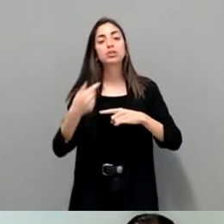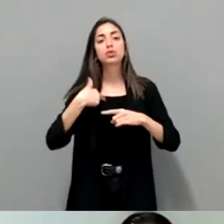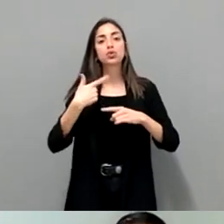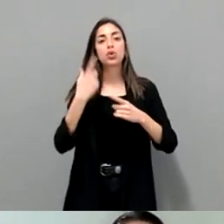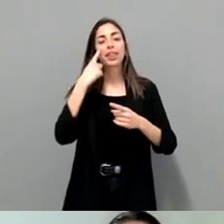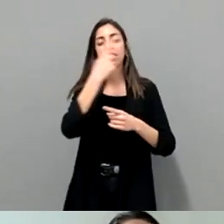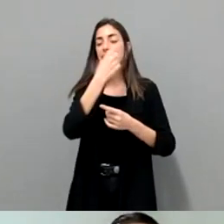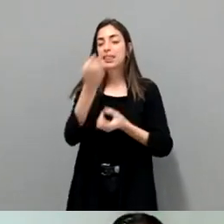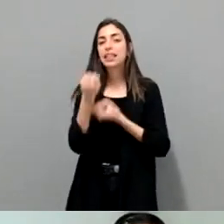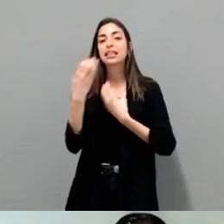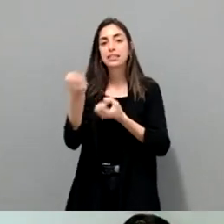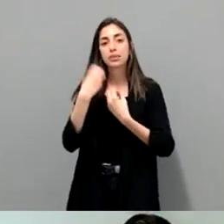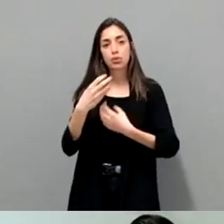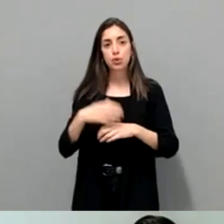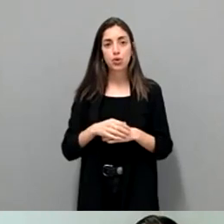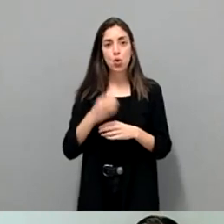¿vale? Vale.